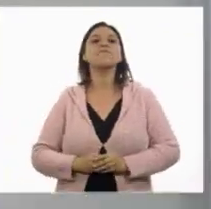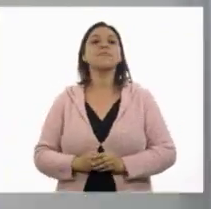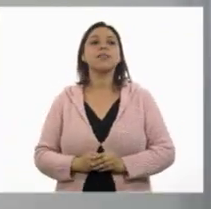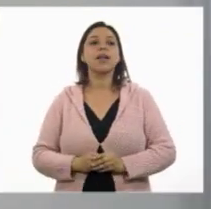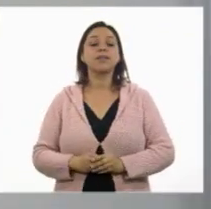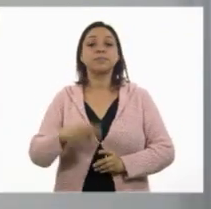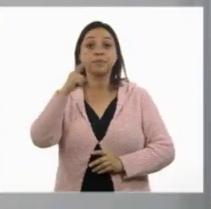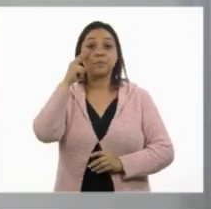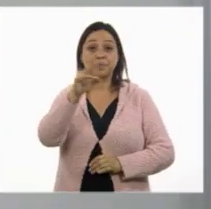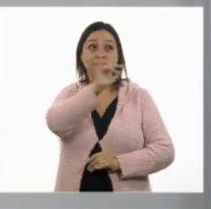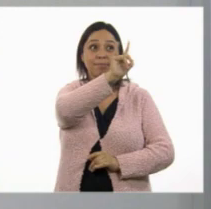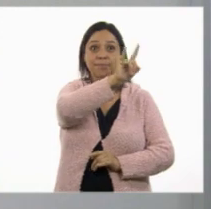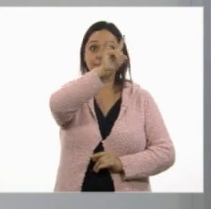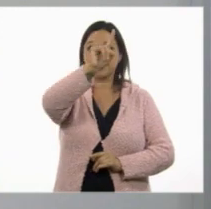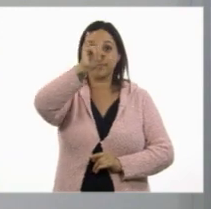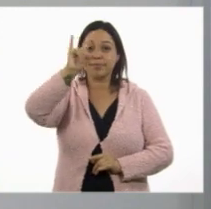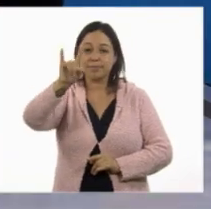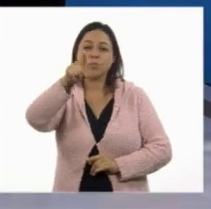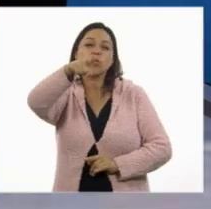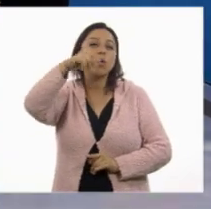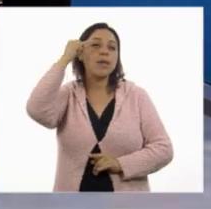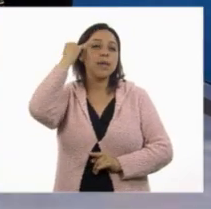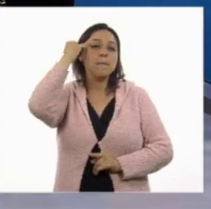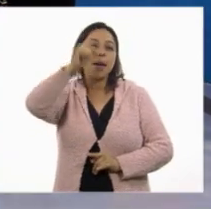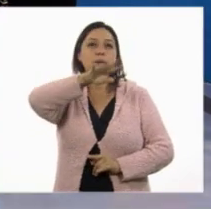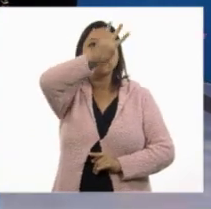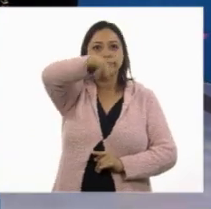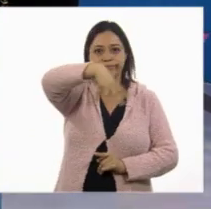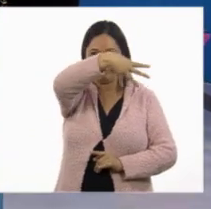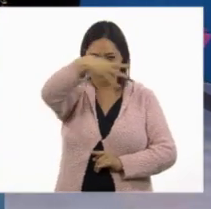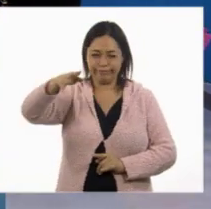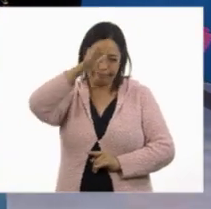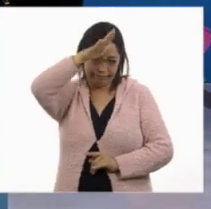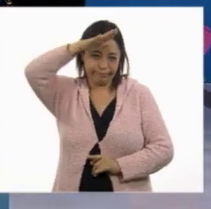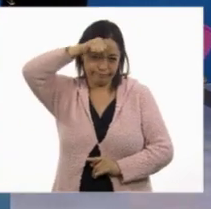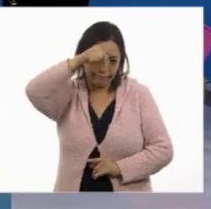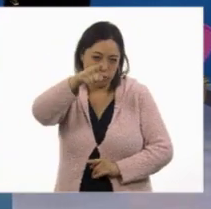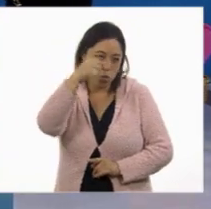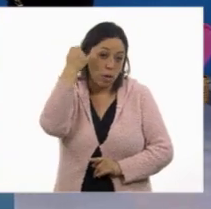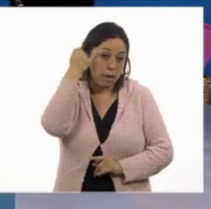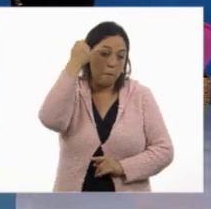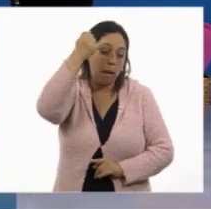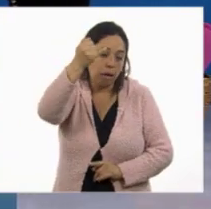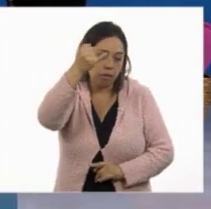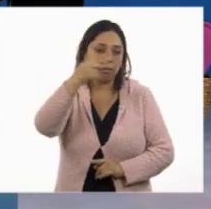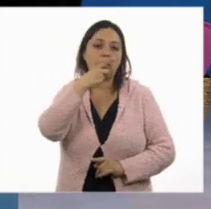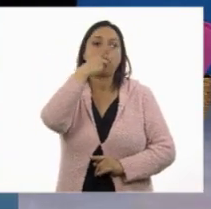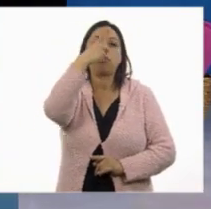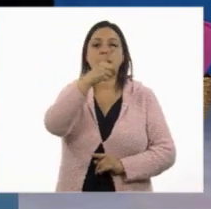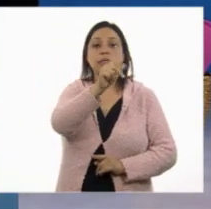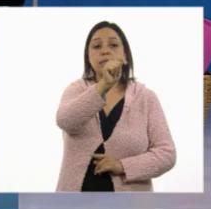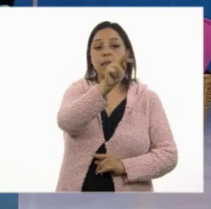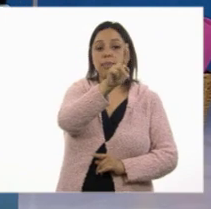tenemos, vamos a imaginar que es una tabla. Está en segmentos, dice triángulos y